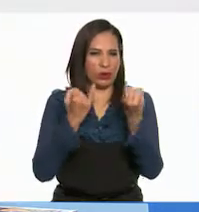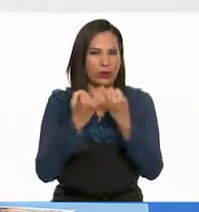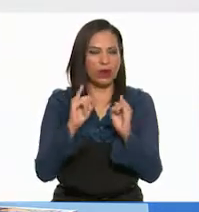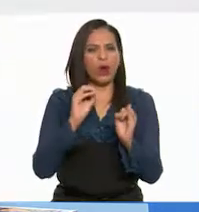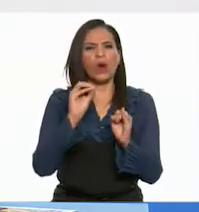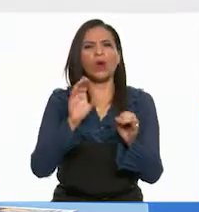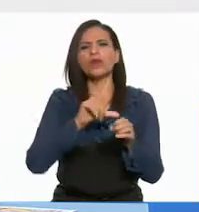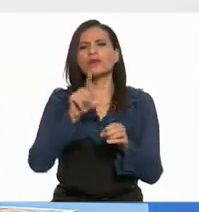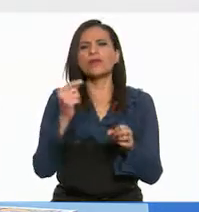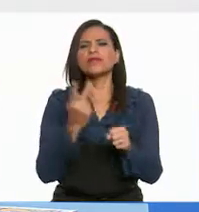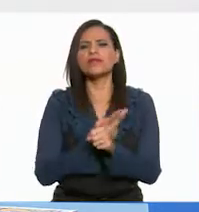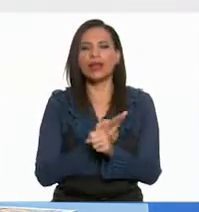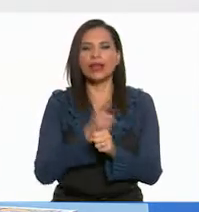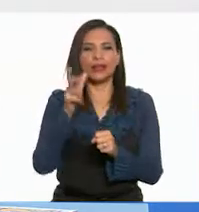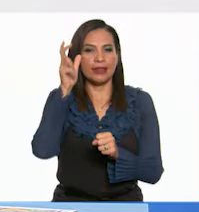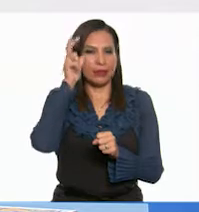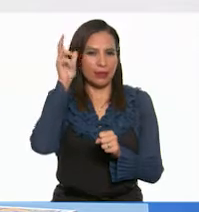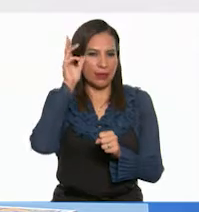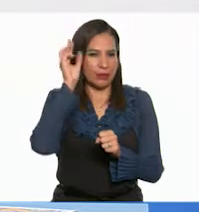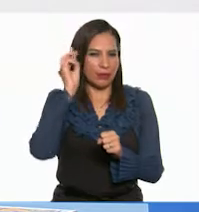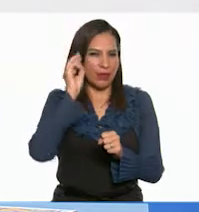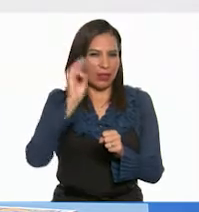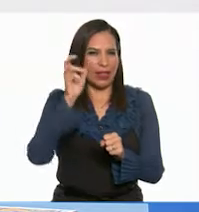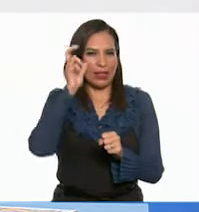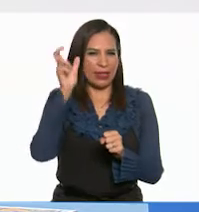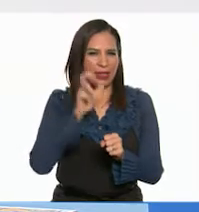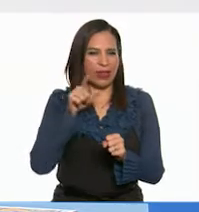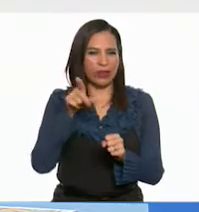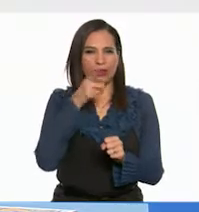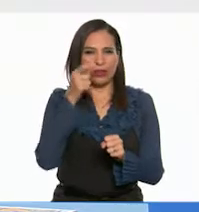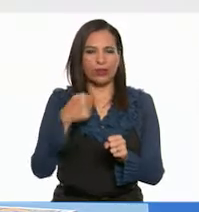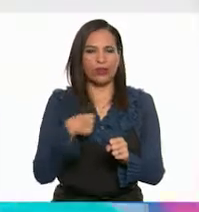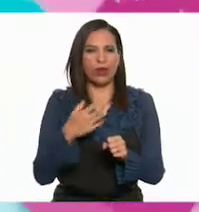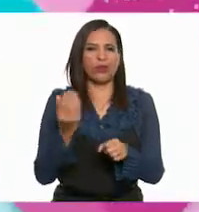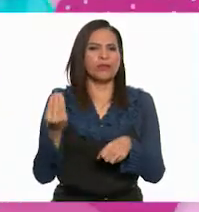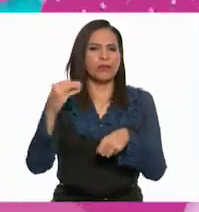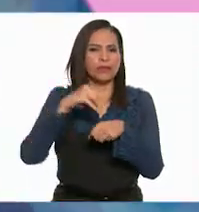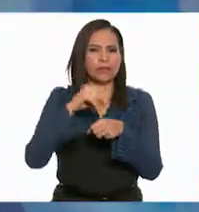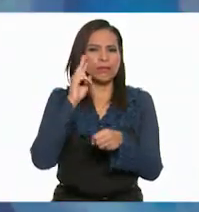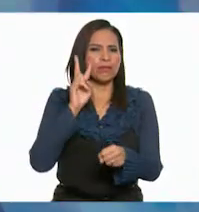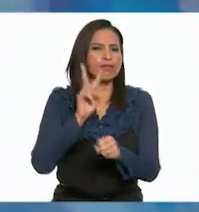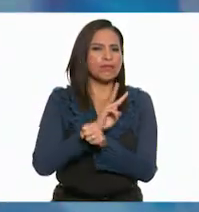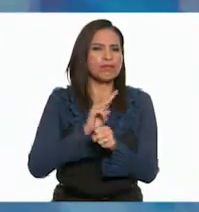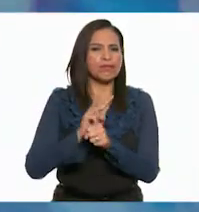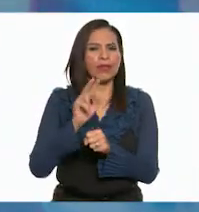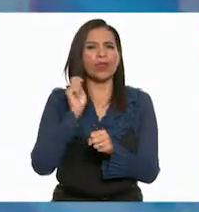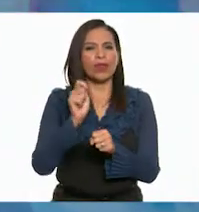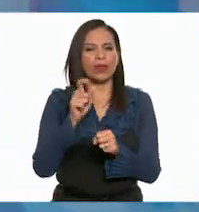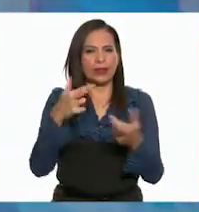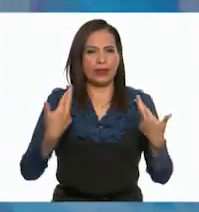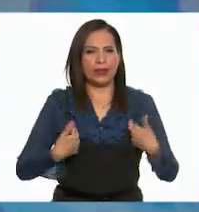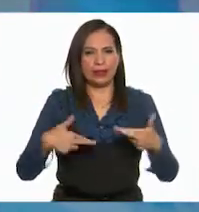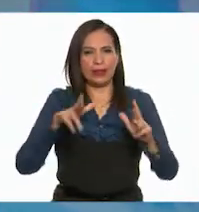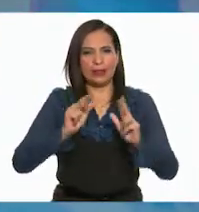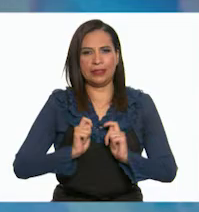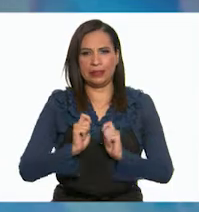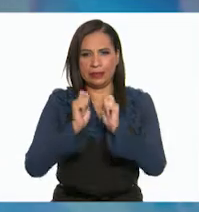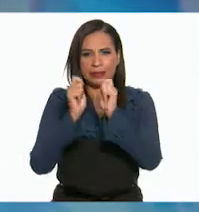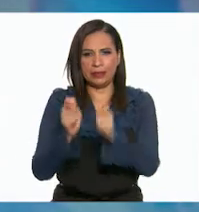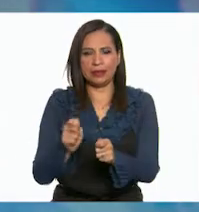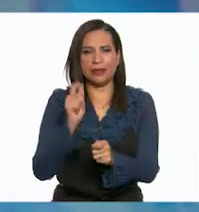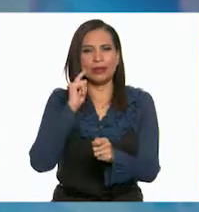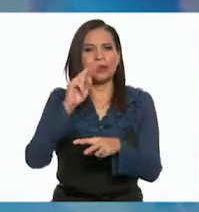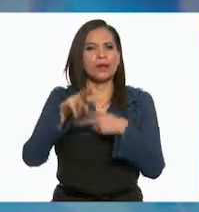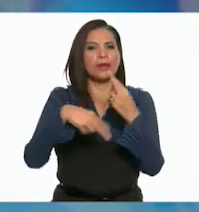Bueno, Miguel Hidalgo me nombró su lugarteniente es decir, su representante para